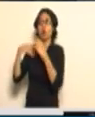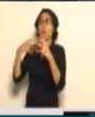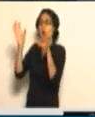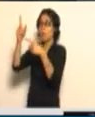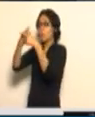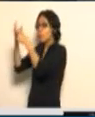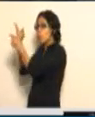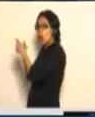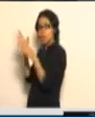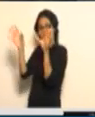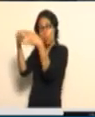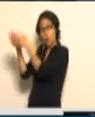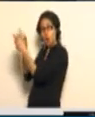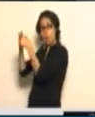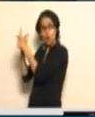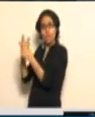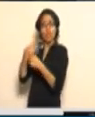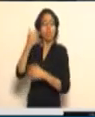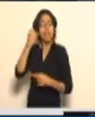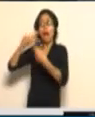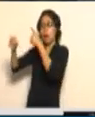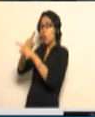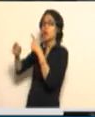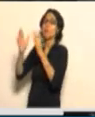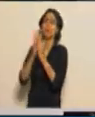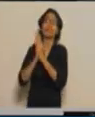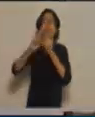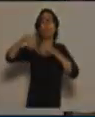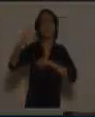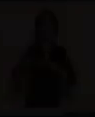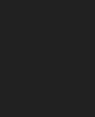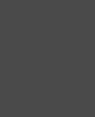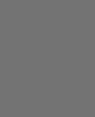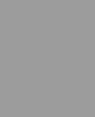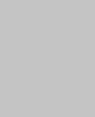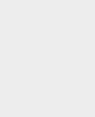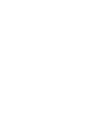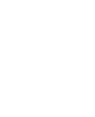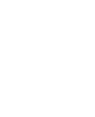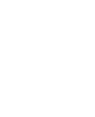se pueda trabajar ese proyecto. Muy bien, muchas gracias.